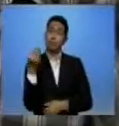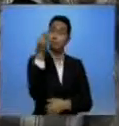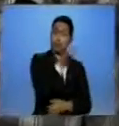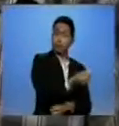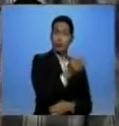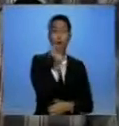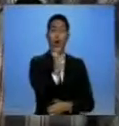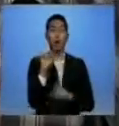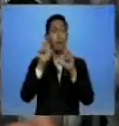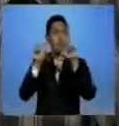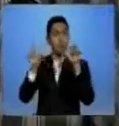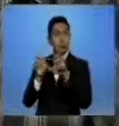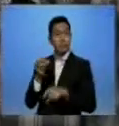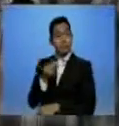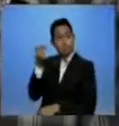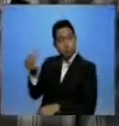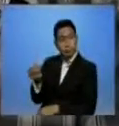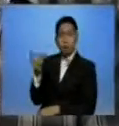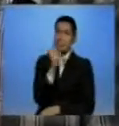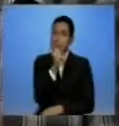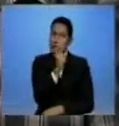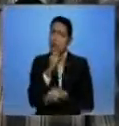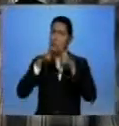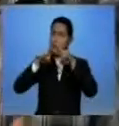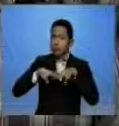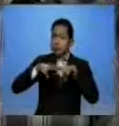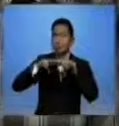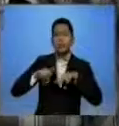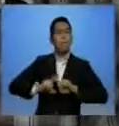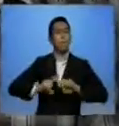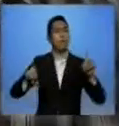un emprendedor, pues tienes que pasar filtros. Pero sí puedes